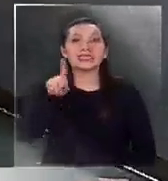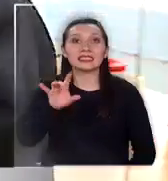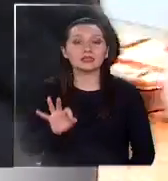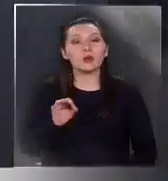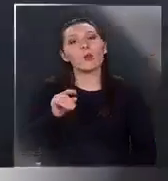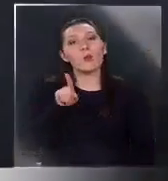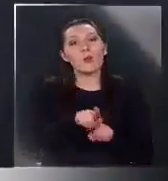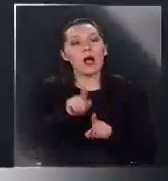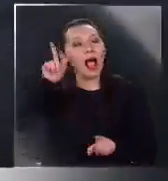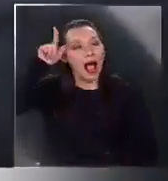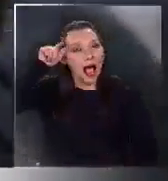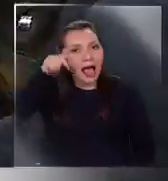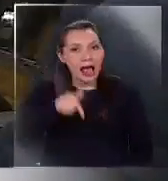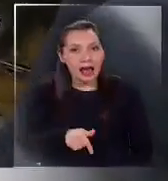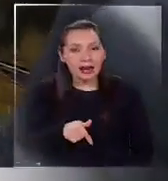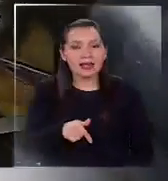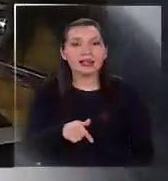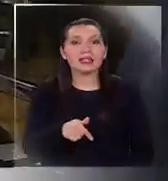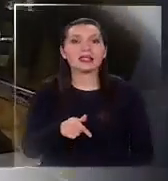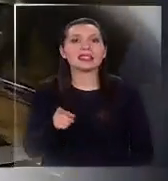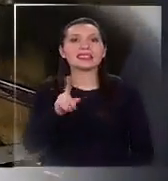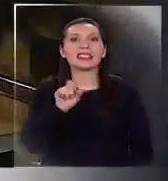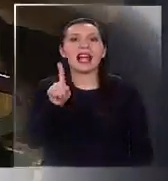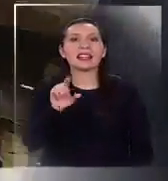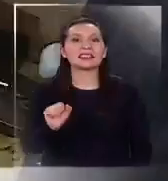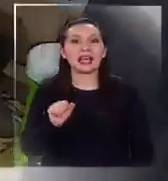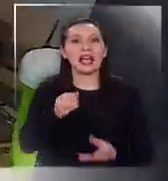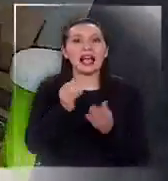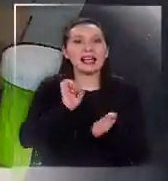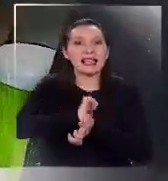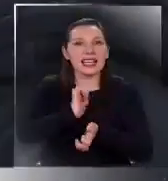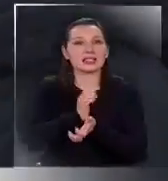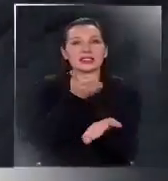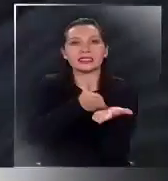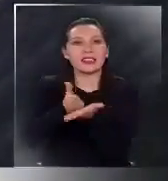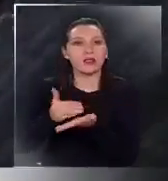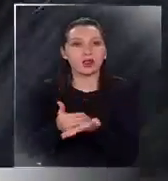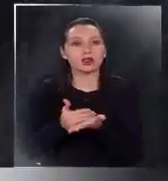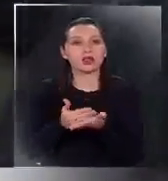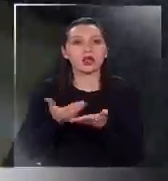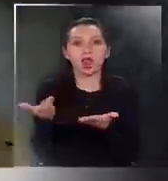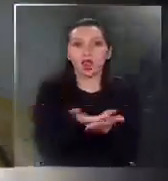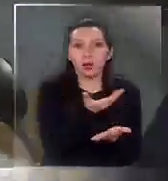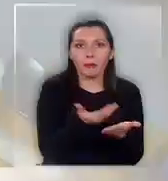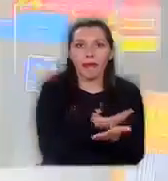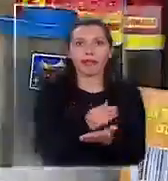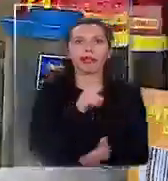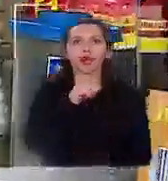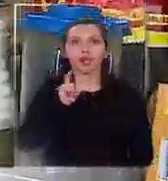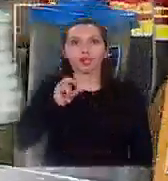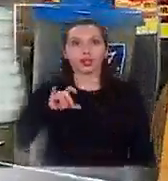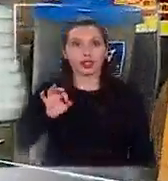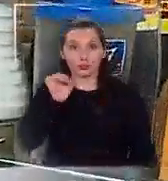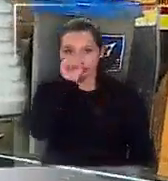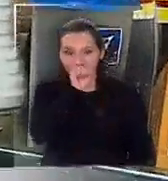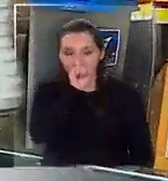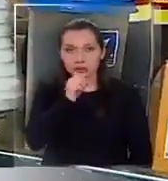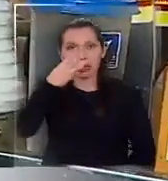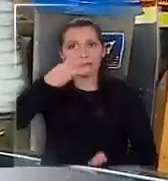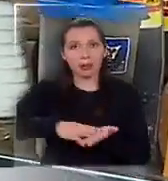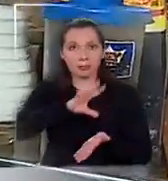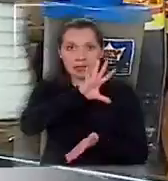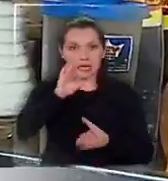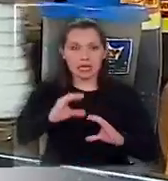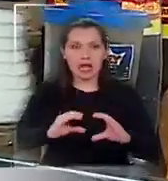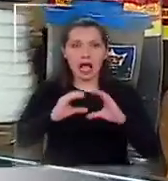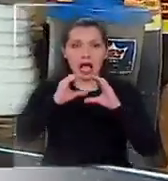carne con salsa barbecue, queso, cebolla y tomate y tocino. Ese invento cuesta 3.500